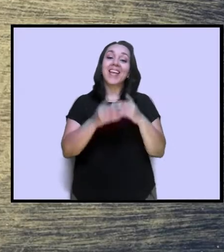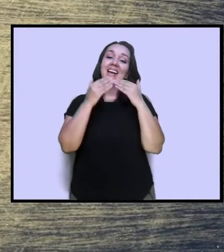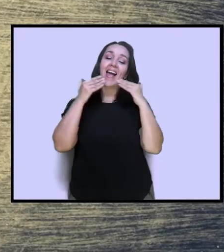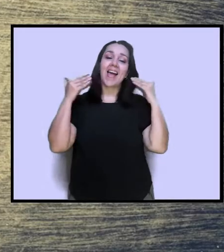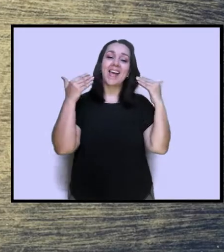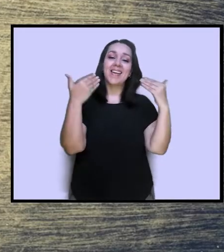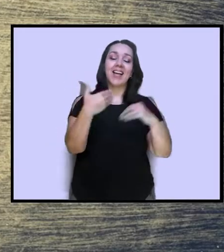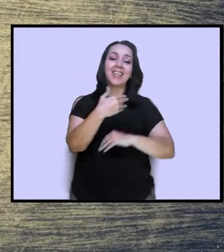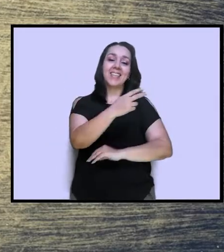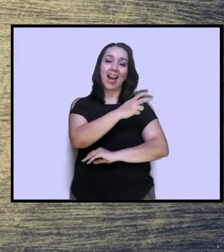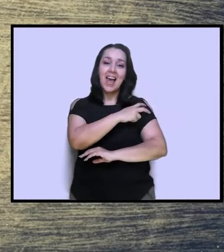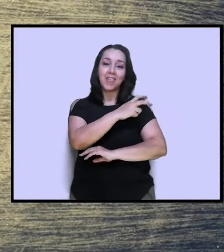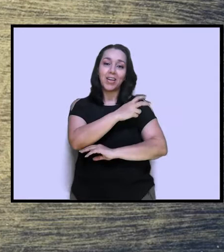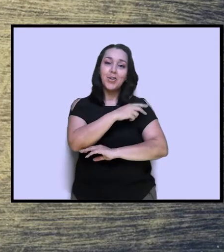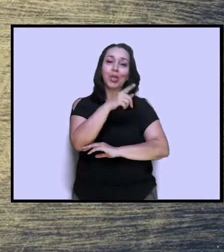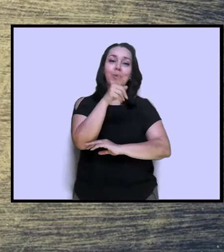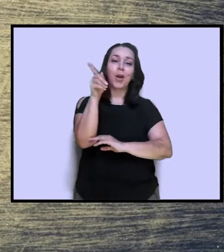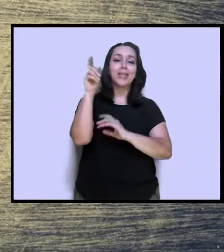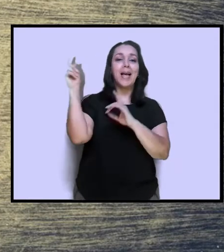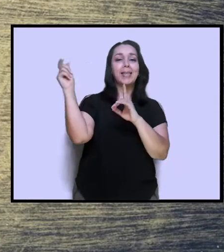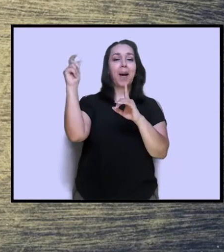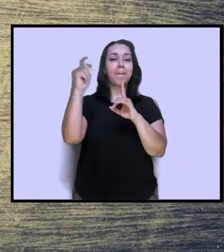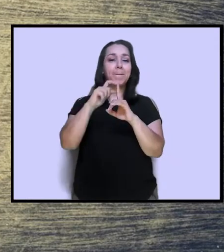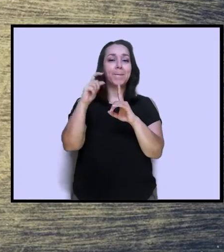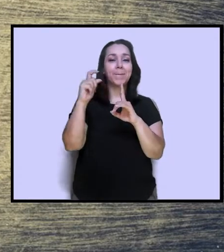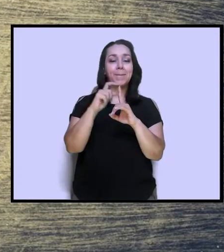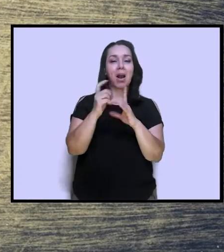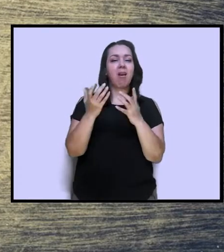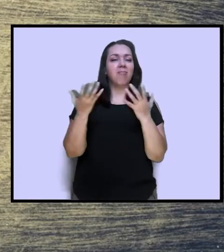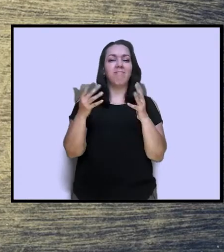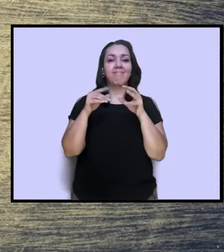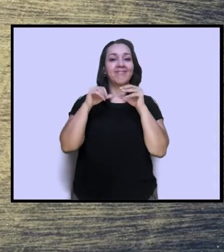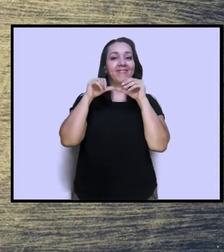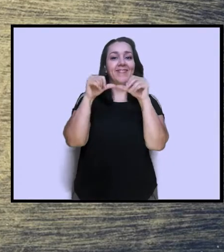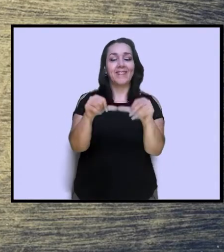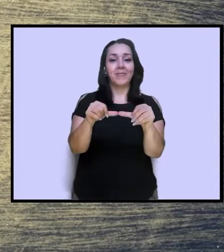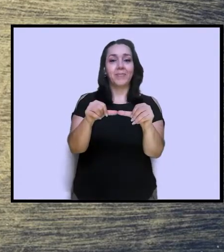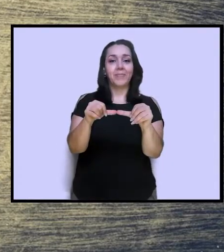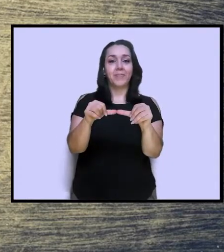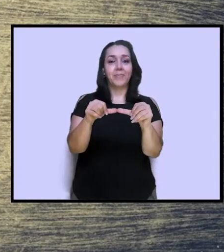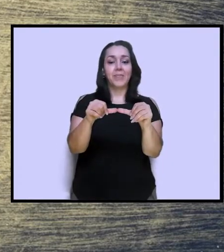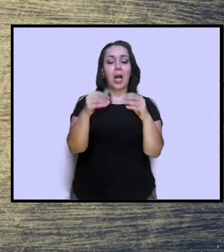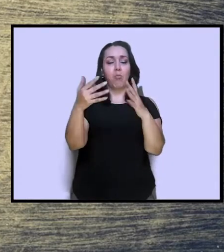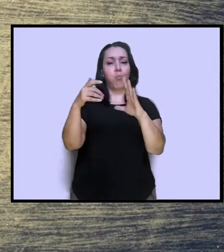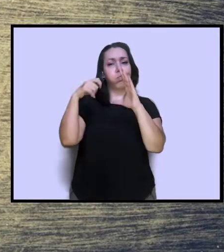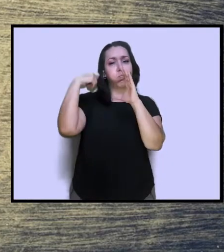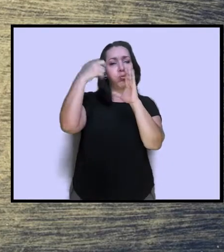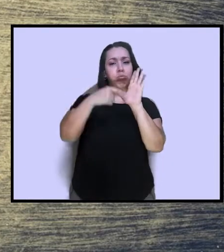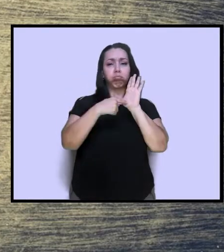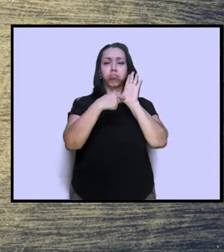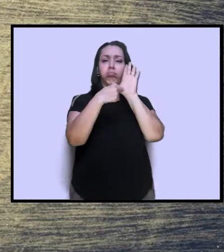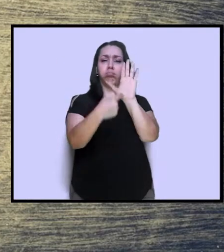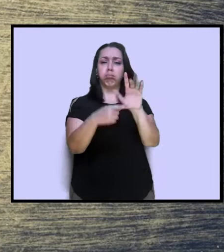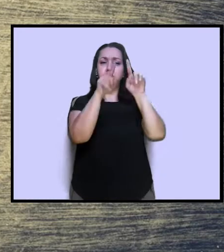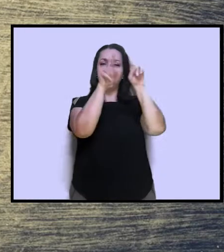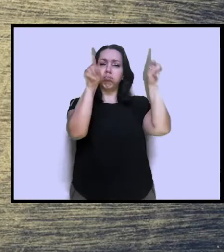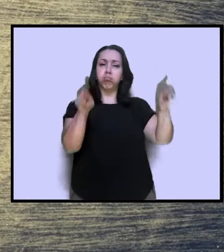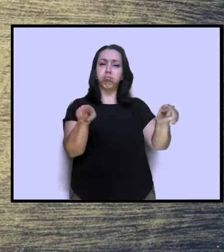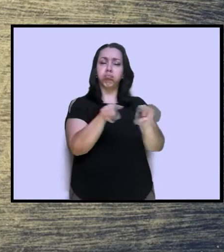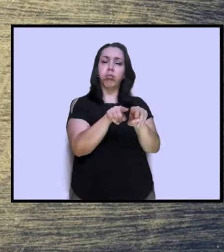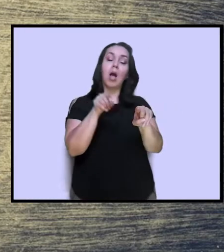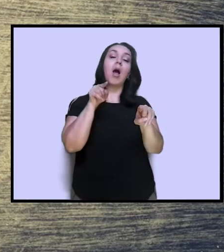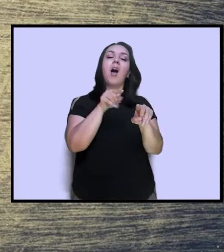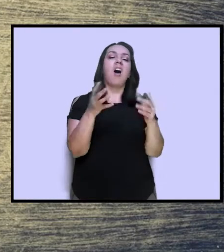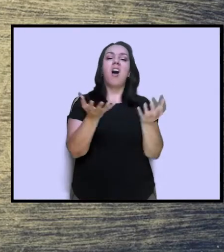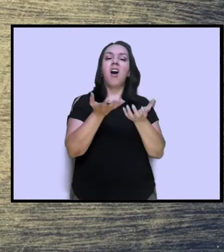Gracias a las jefaturas por esas palabras. A continuación, les estaremos proyectando un video